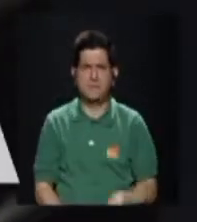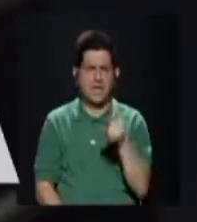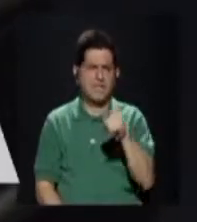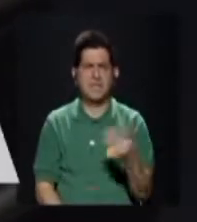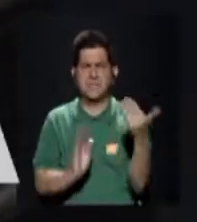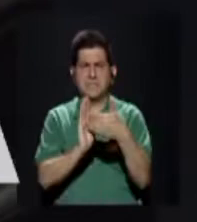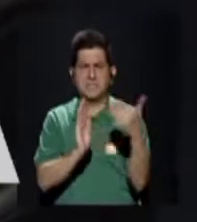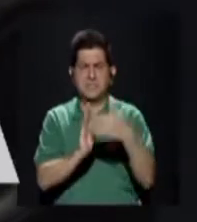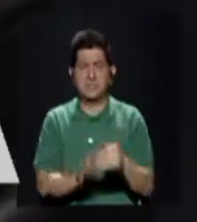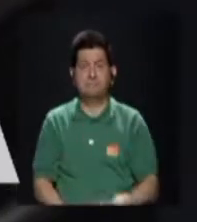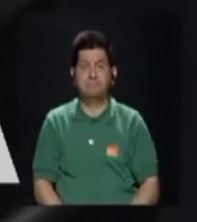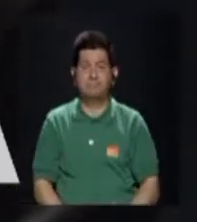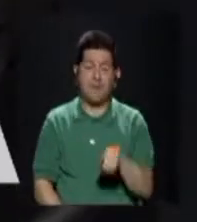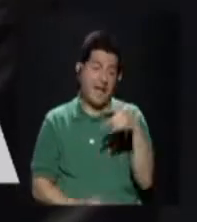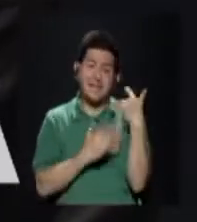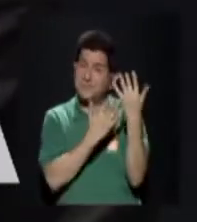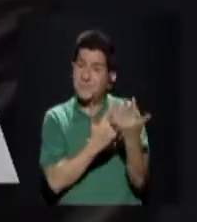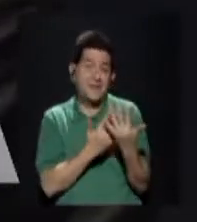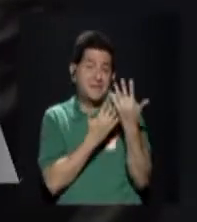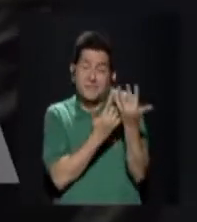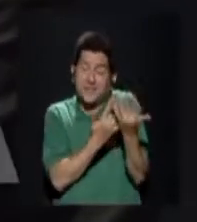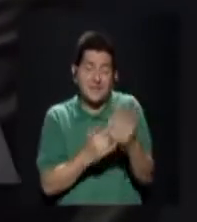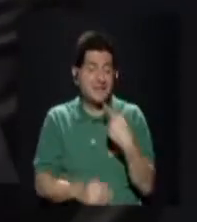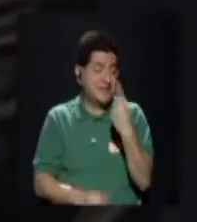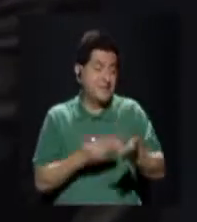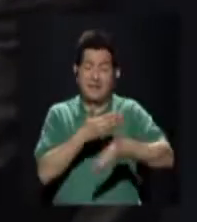abrasivas. Expectativas, digamos. Felipe. ¿Ah? Lo